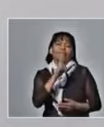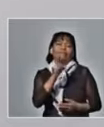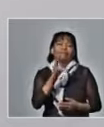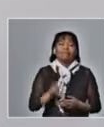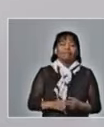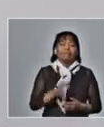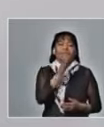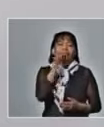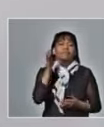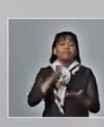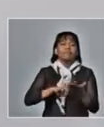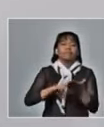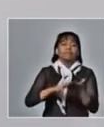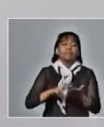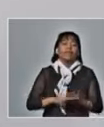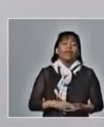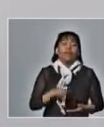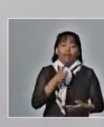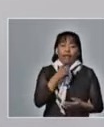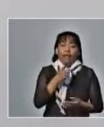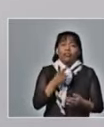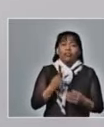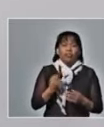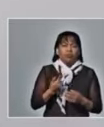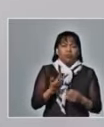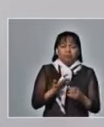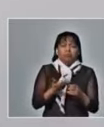hizo referencia a mí en mi paso por el Seguro